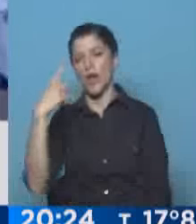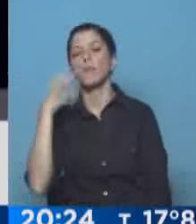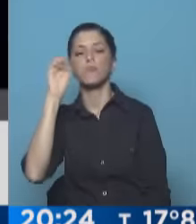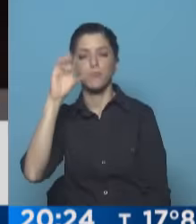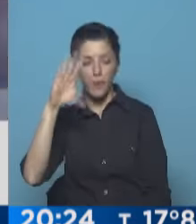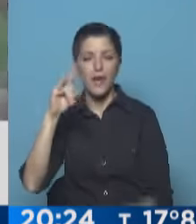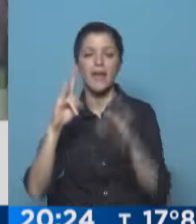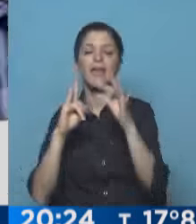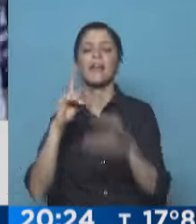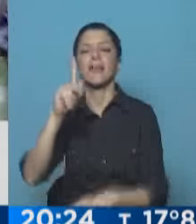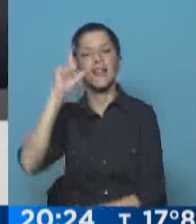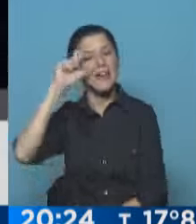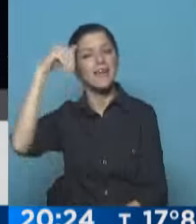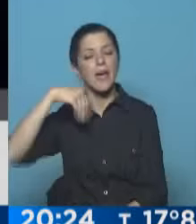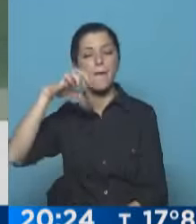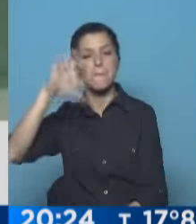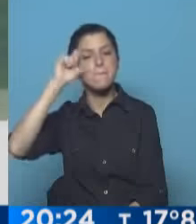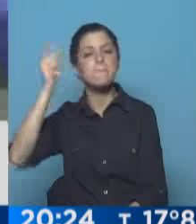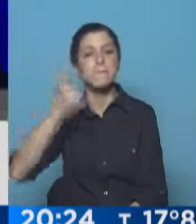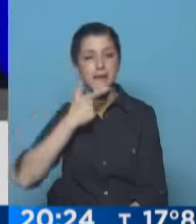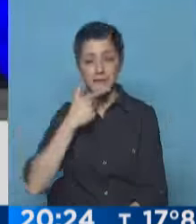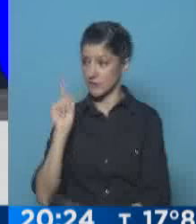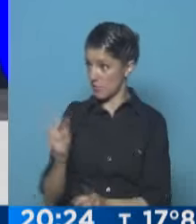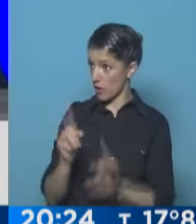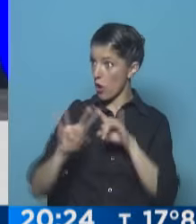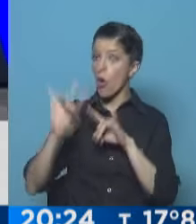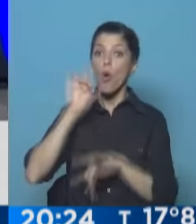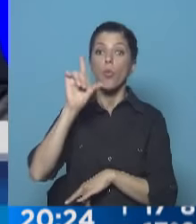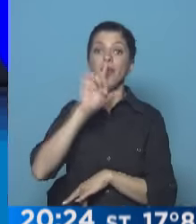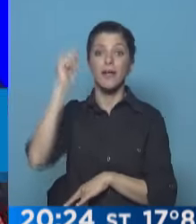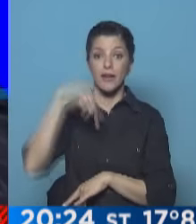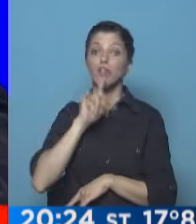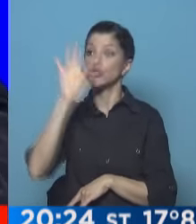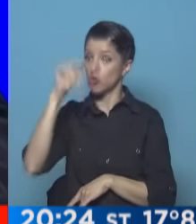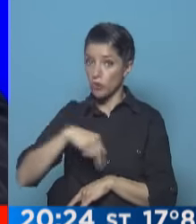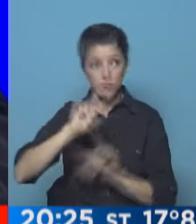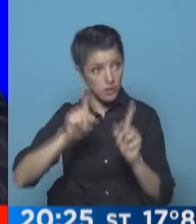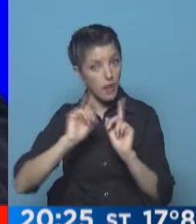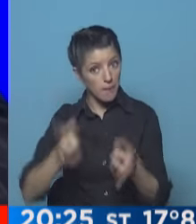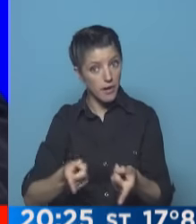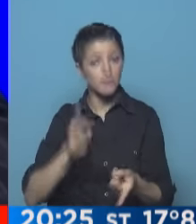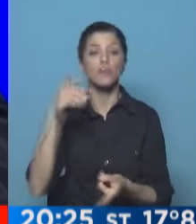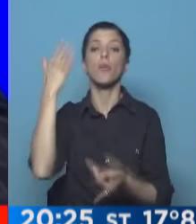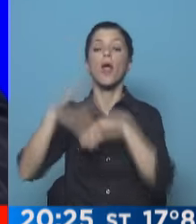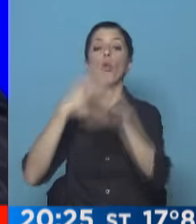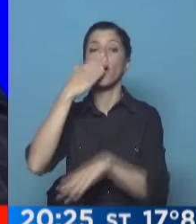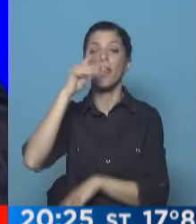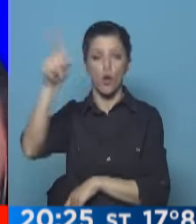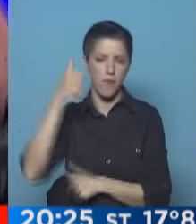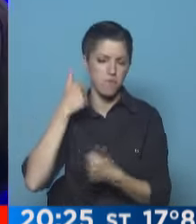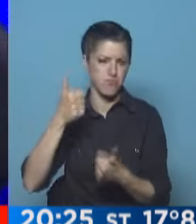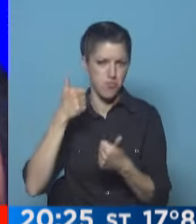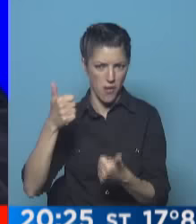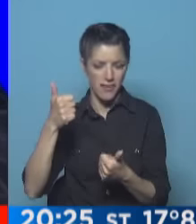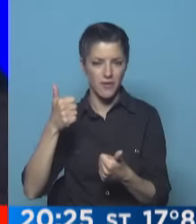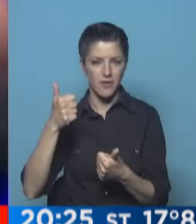Alberto Kempes. El gran Daniel Willington. Claro, Daniel Willington. El otro día hablábamos justamente de este cordobés tan grande que salió campeón con Vélez Sarsfield,